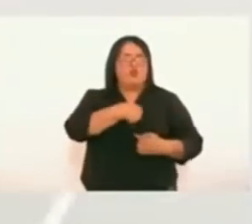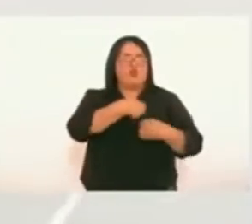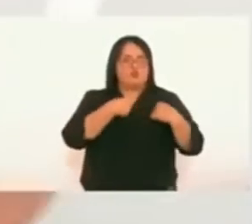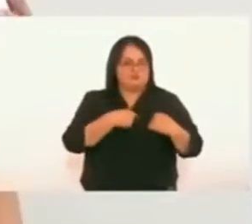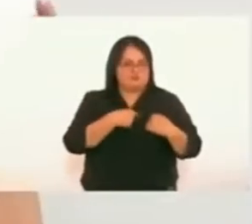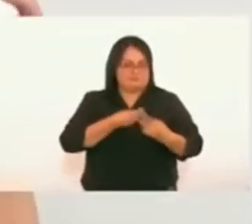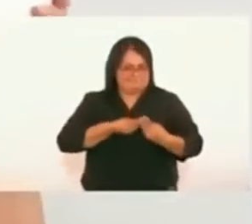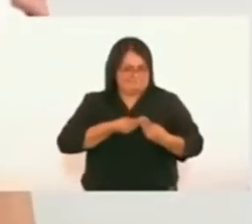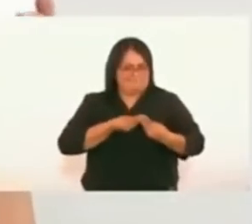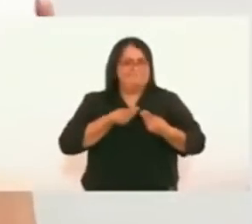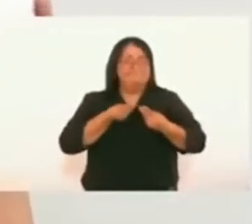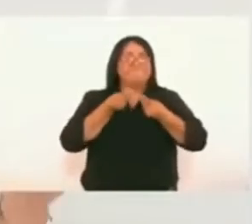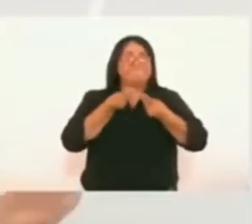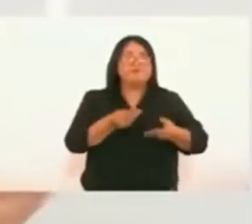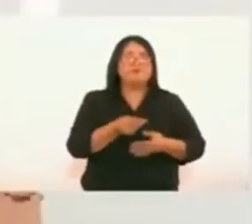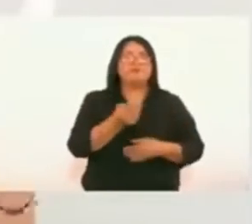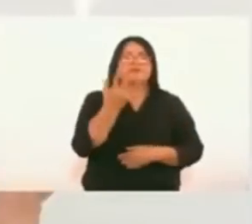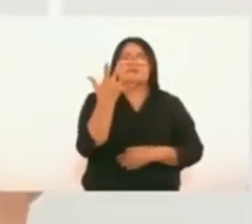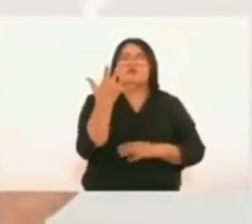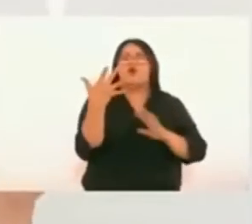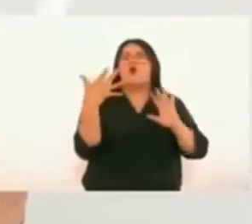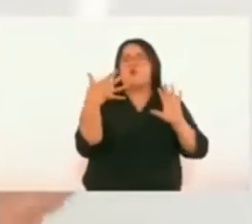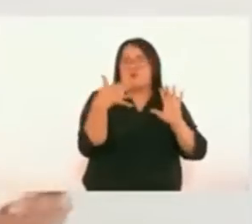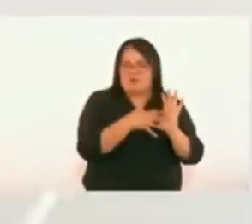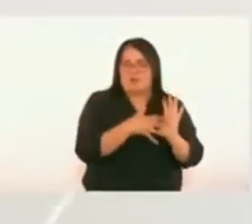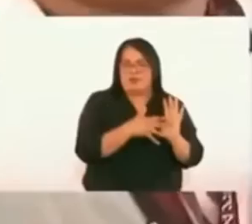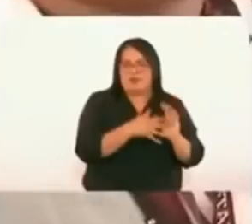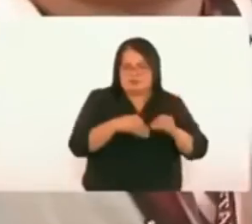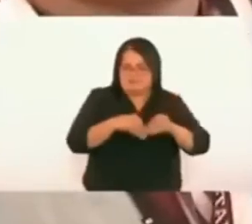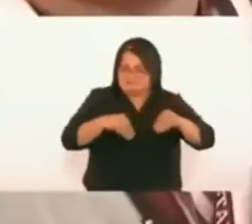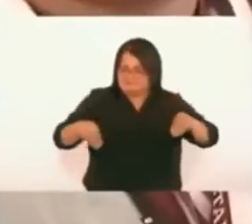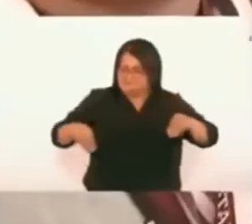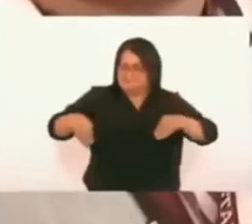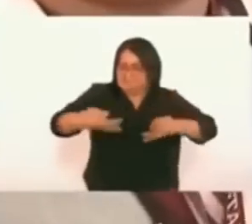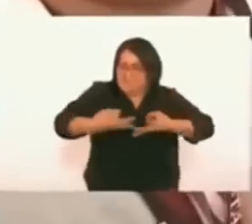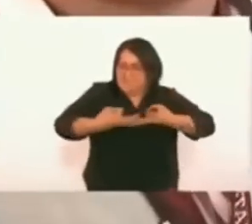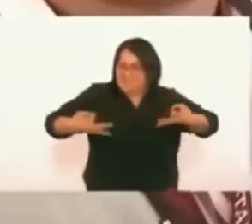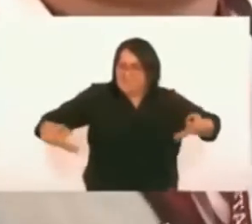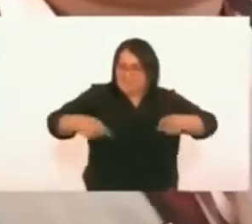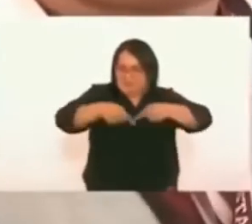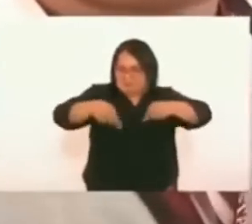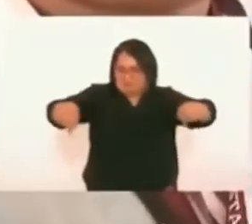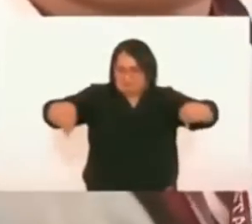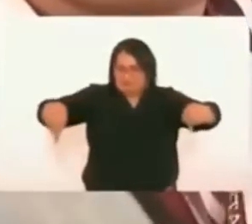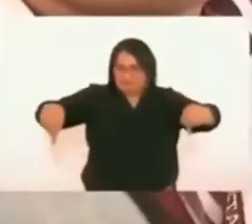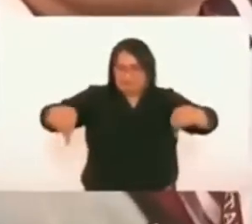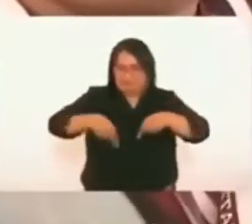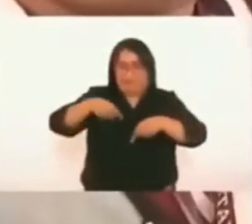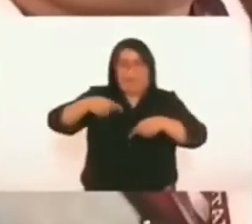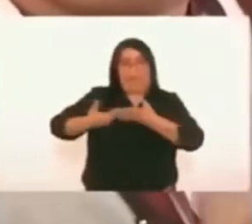Le regresamos 5,000 hectáreas al pueblo wixárika que le fue arrebatado.